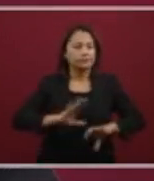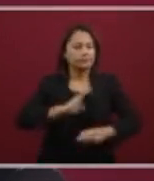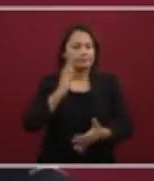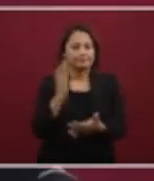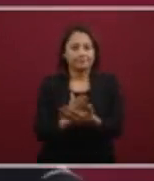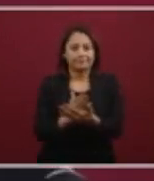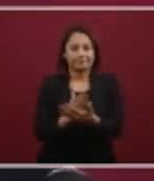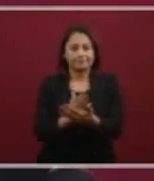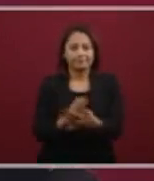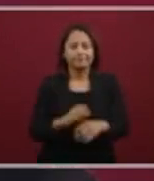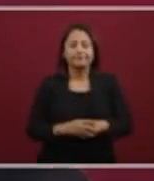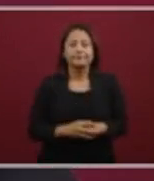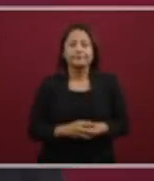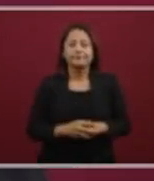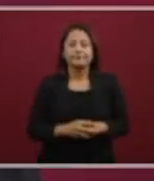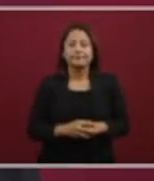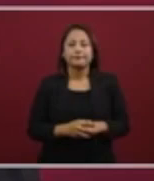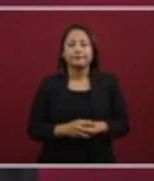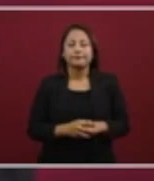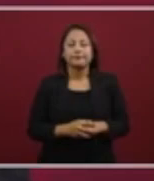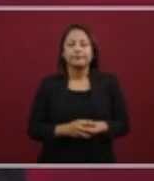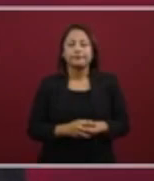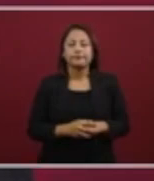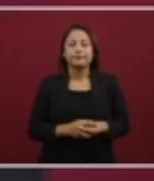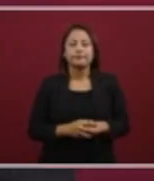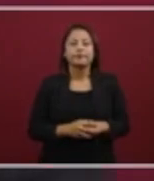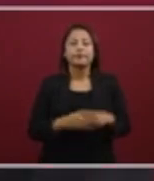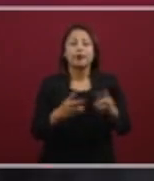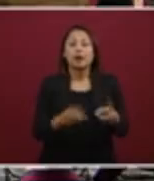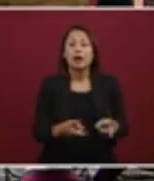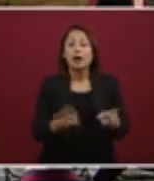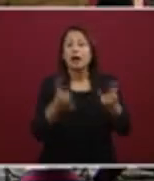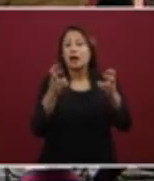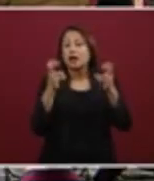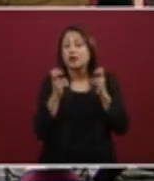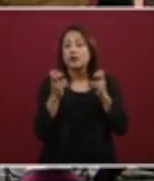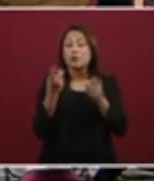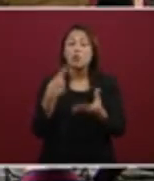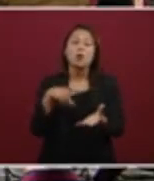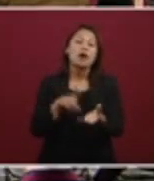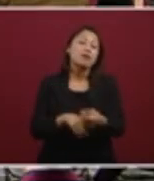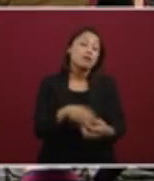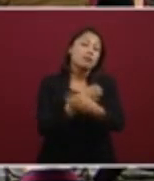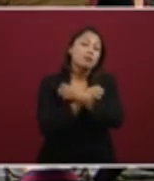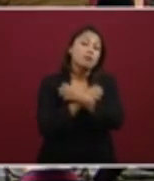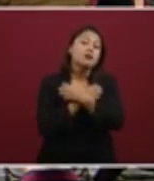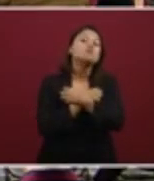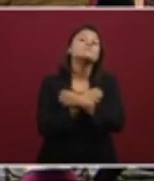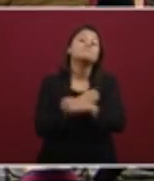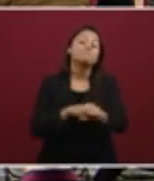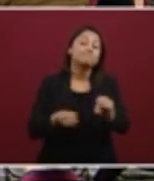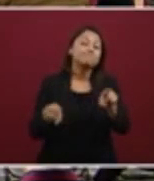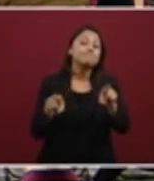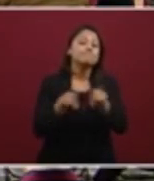Y también el huachicol en la educación